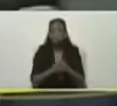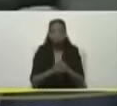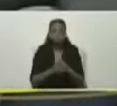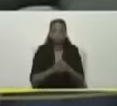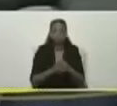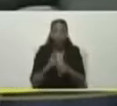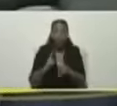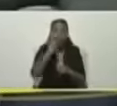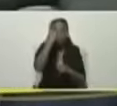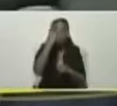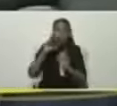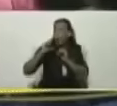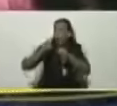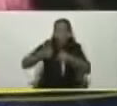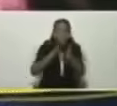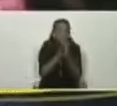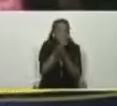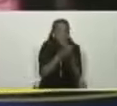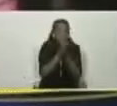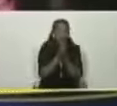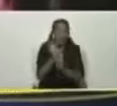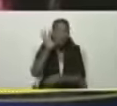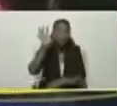Los primeros que empezaron a emprender fueron